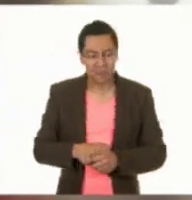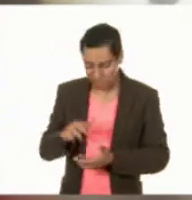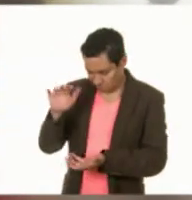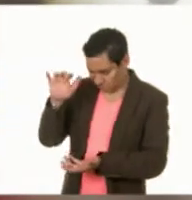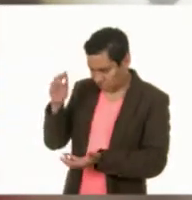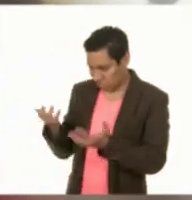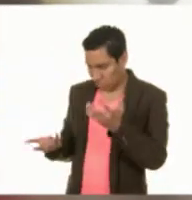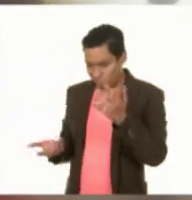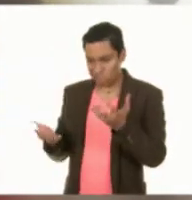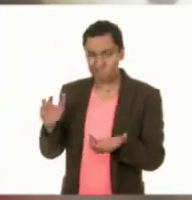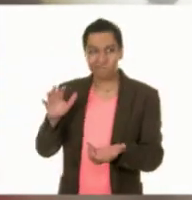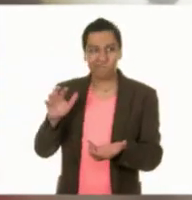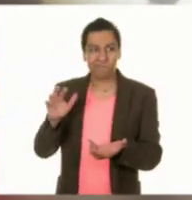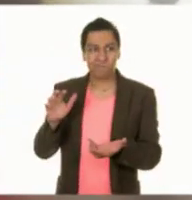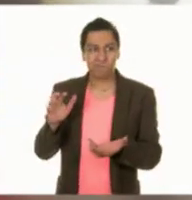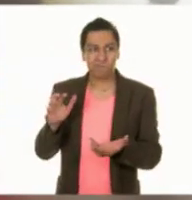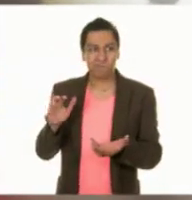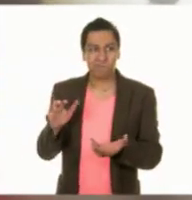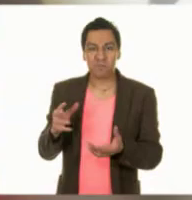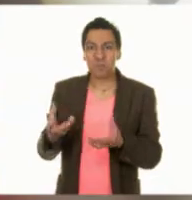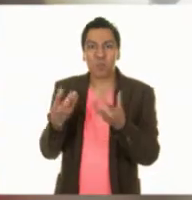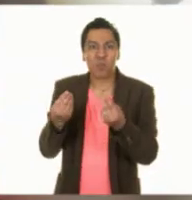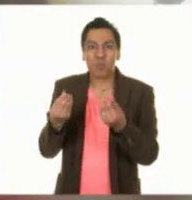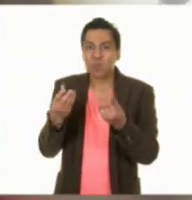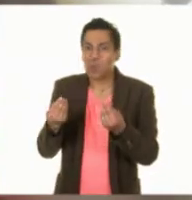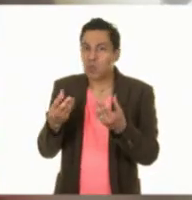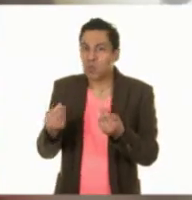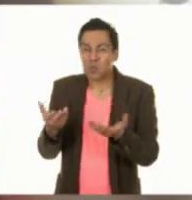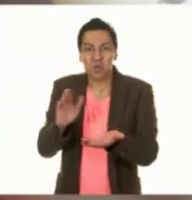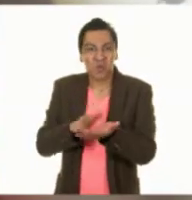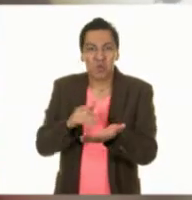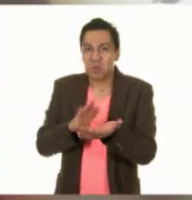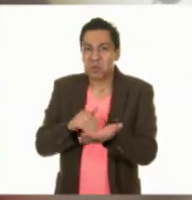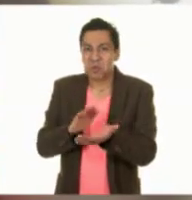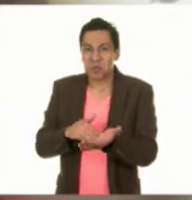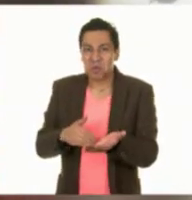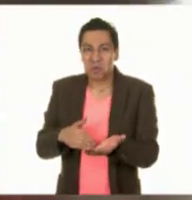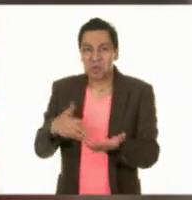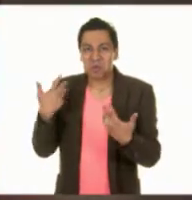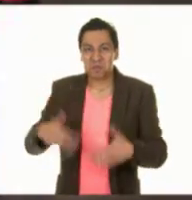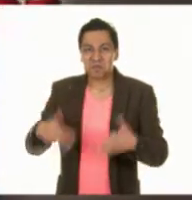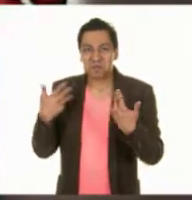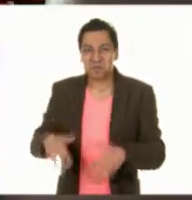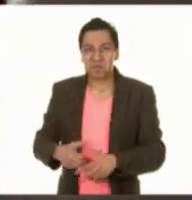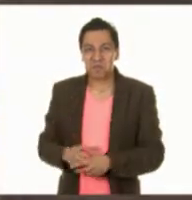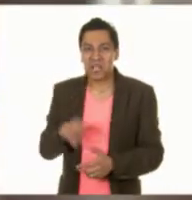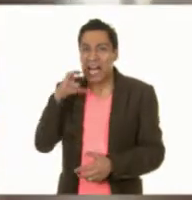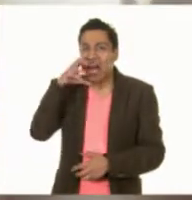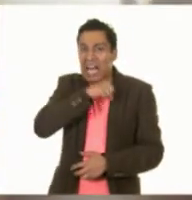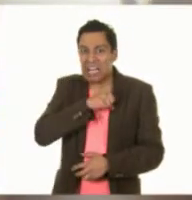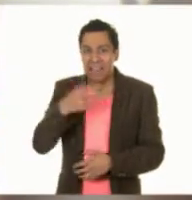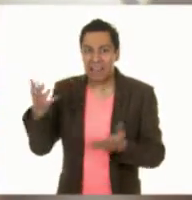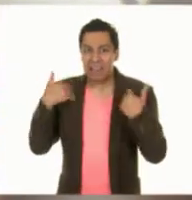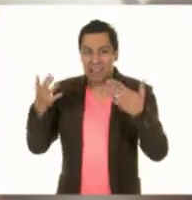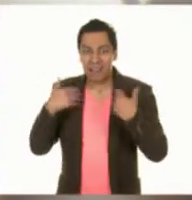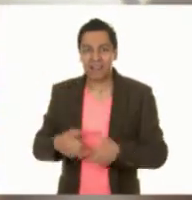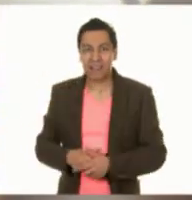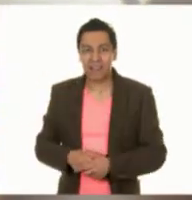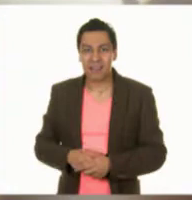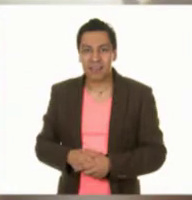¡Wow! ¡Hace mucho caliente! ¡Sí! ¿Qué tal?